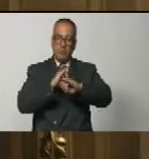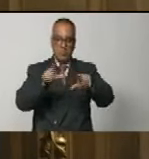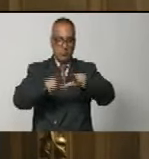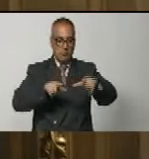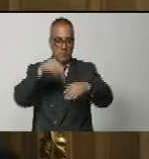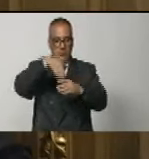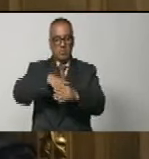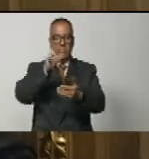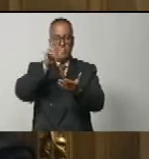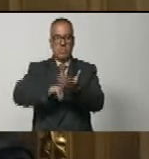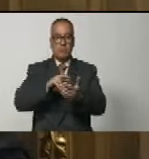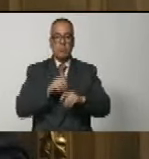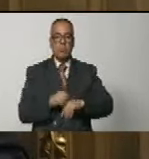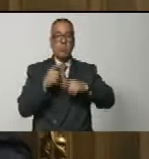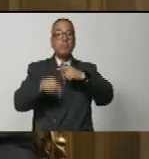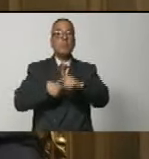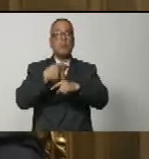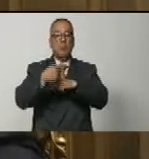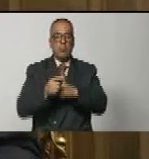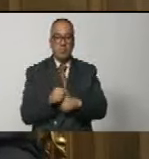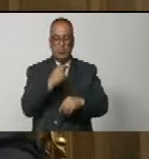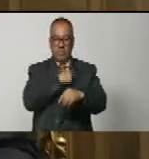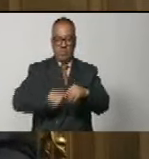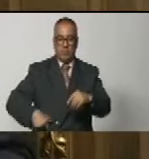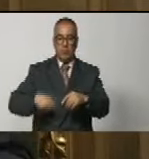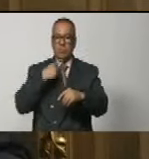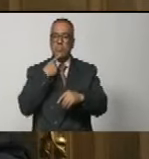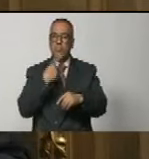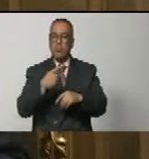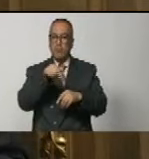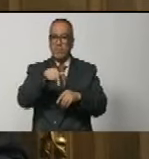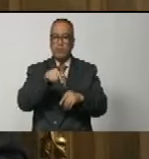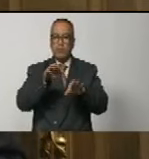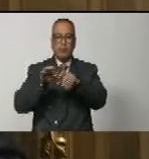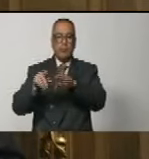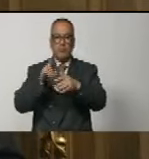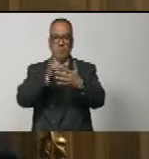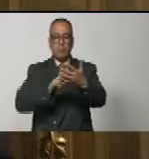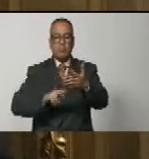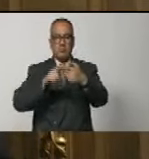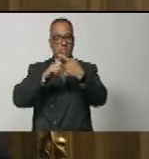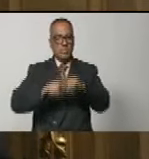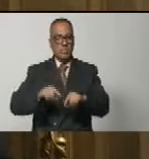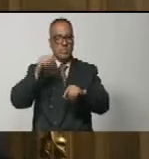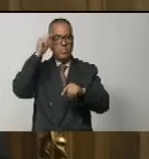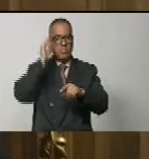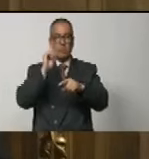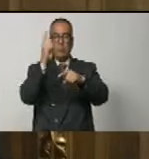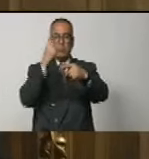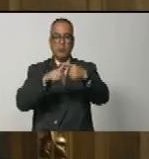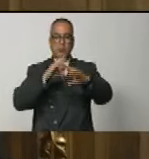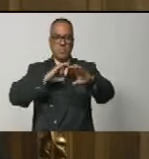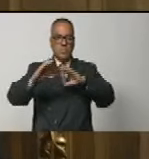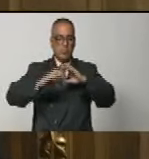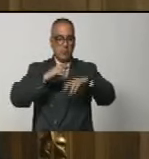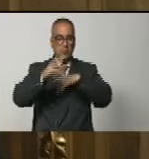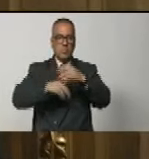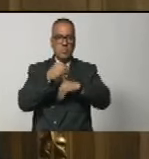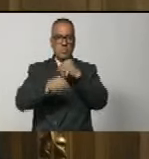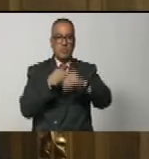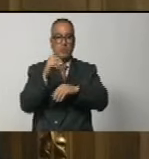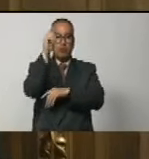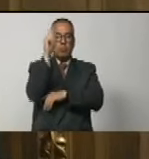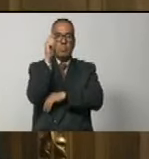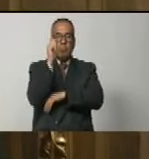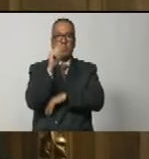votación, resultó aprobada. Seguidamente, el presidente solicitó de la secretaria la lectura de la cuenta. Primero, comunicaciones suscritas por